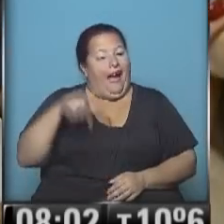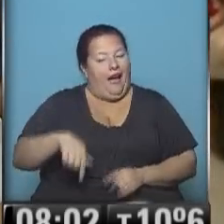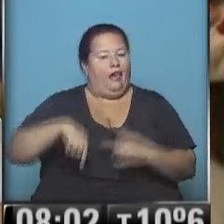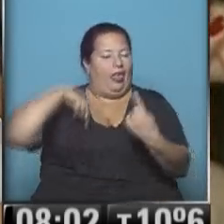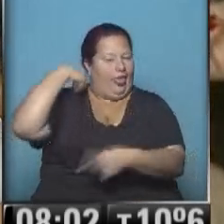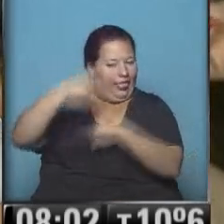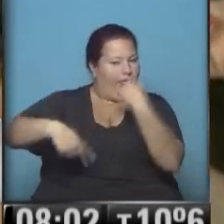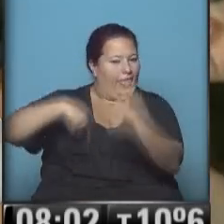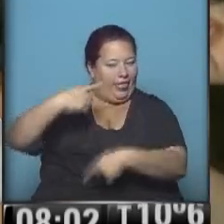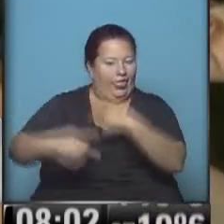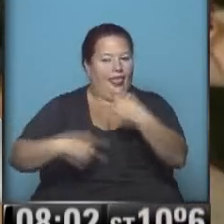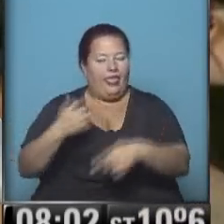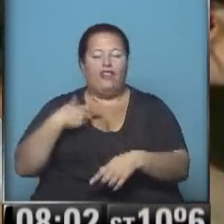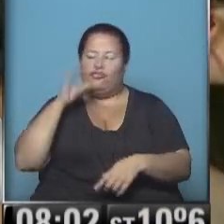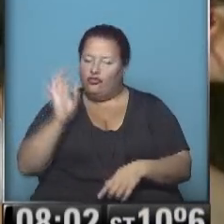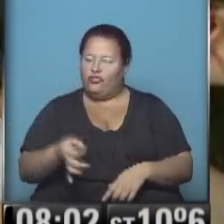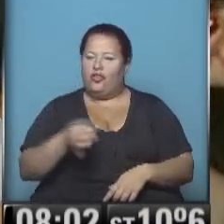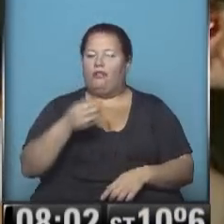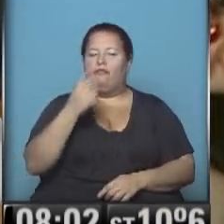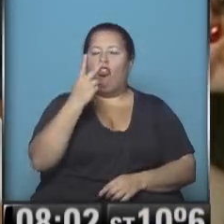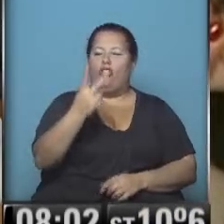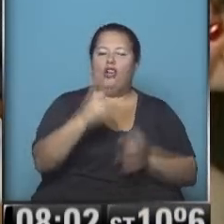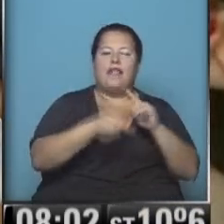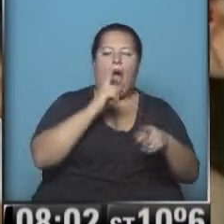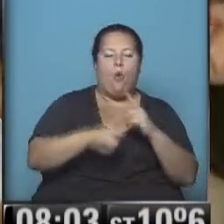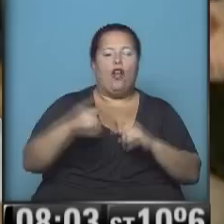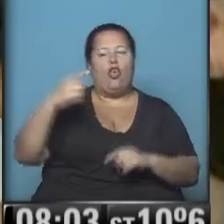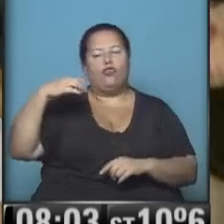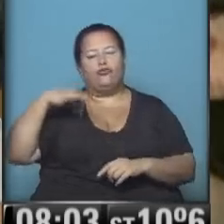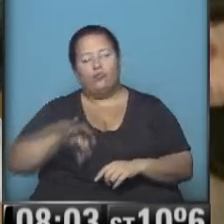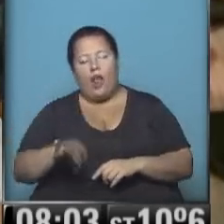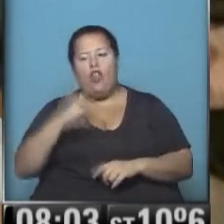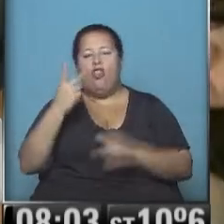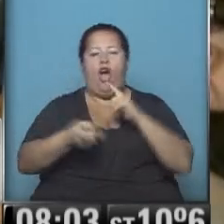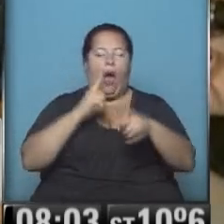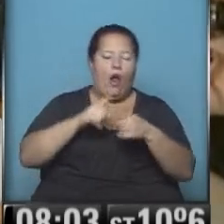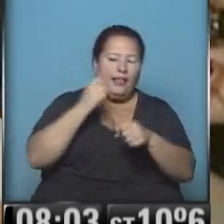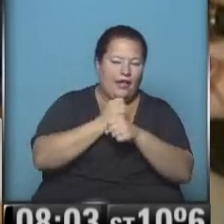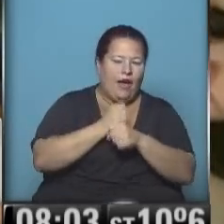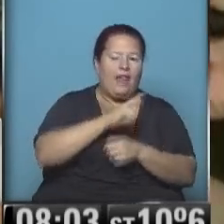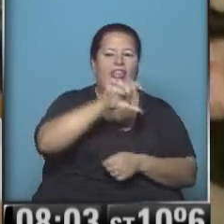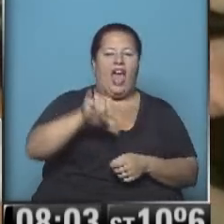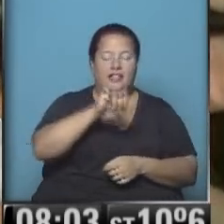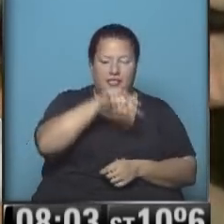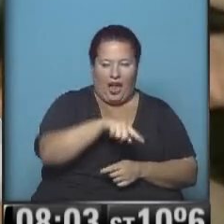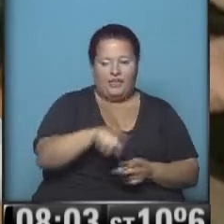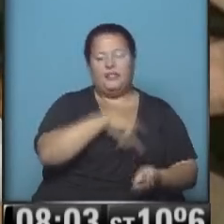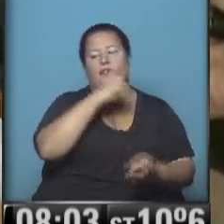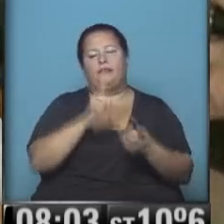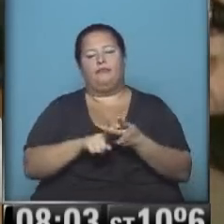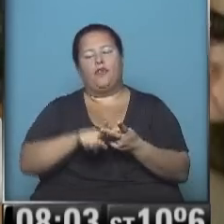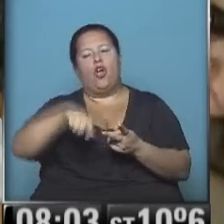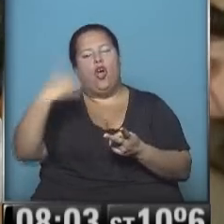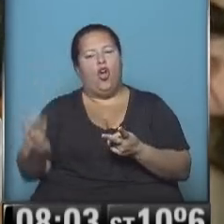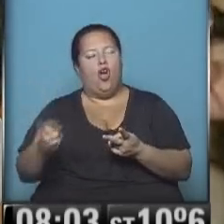vuelta, por lo que yo tengo entendido, dos paritarias o dos convenciones colectivas, una de aceiteros y